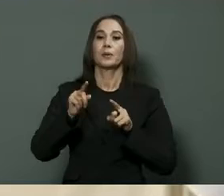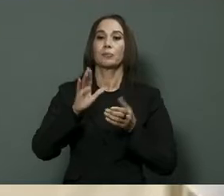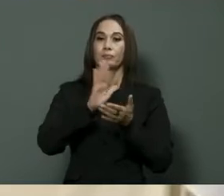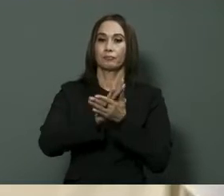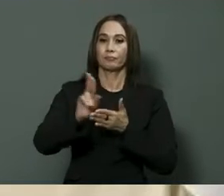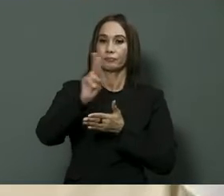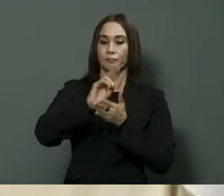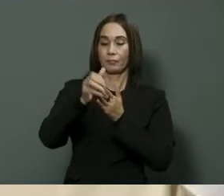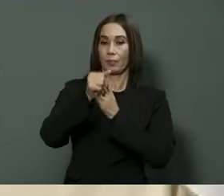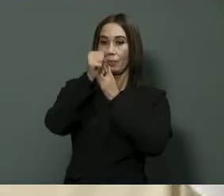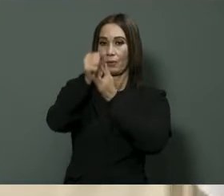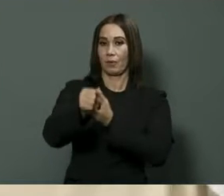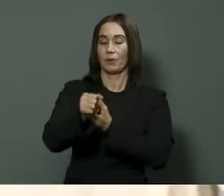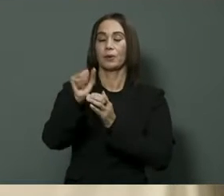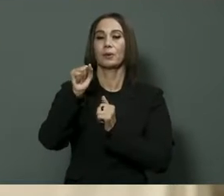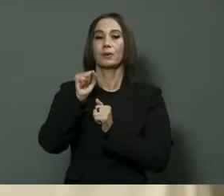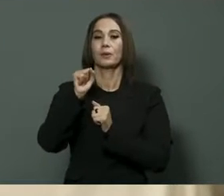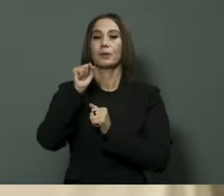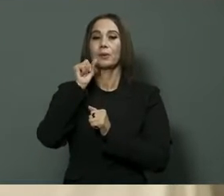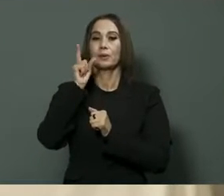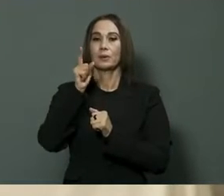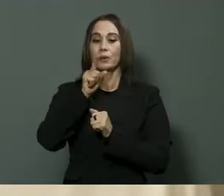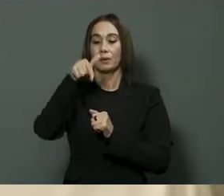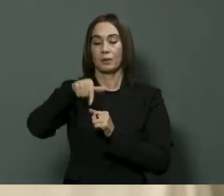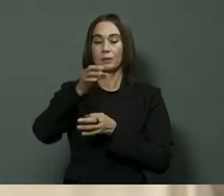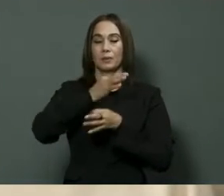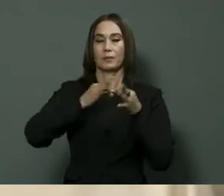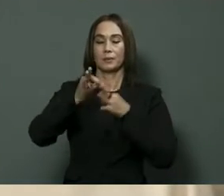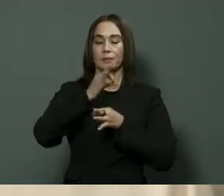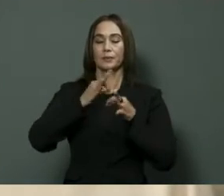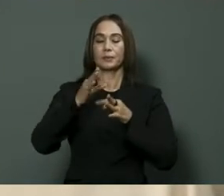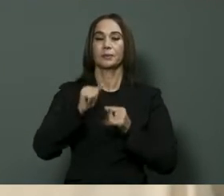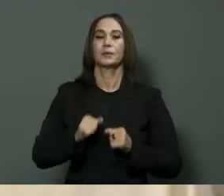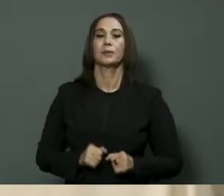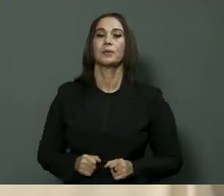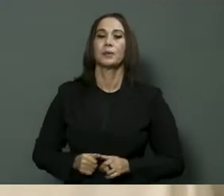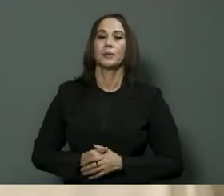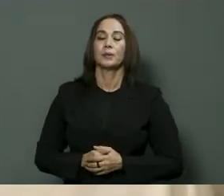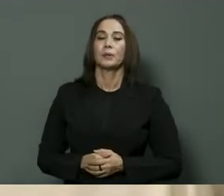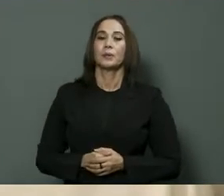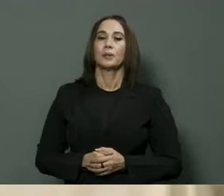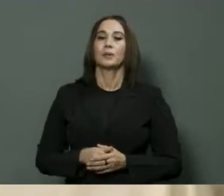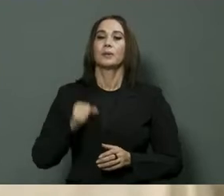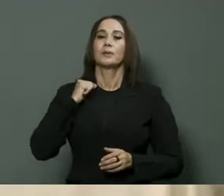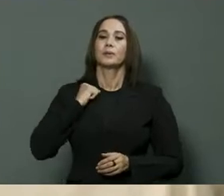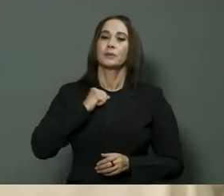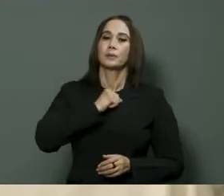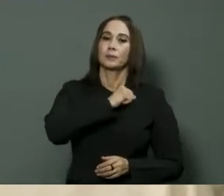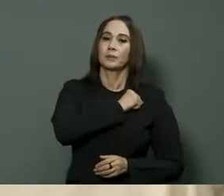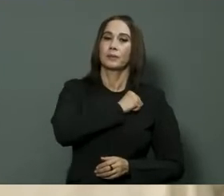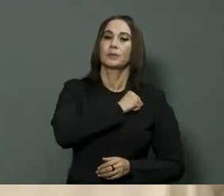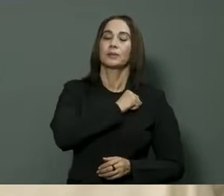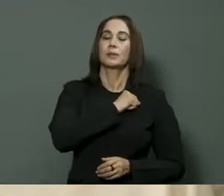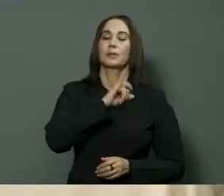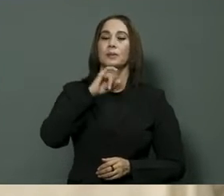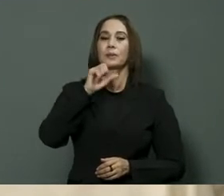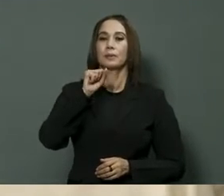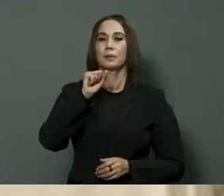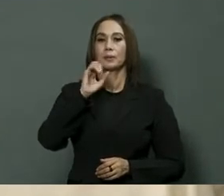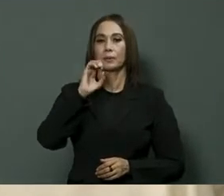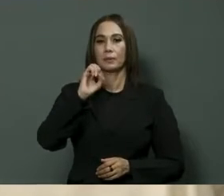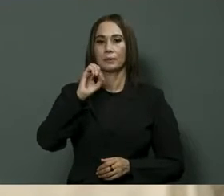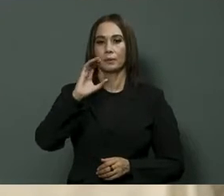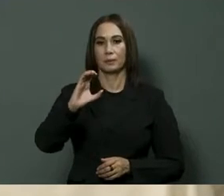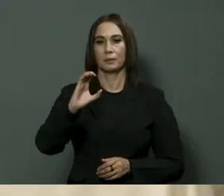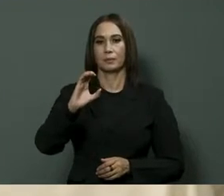Universidad Autónoma de Santo Domingo, recinto San Francisco de Macorís. Reverendo Padre Isaac García de la